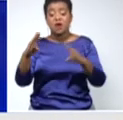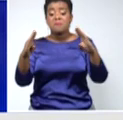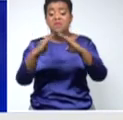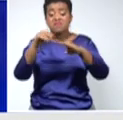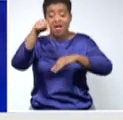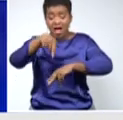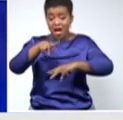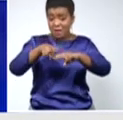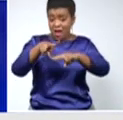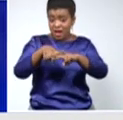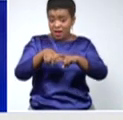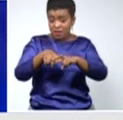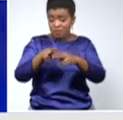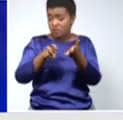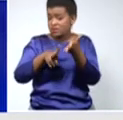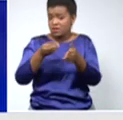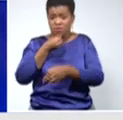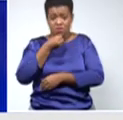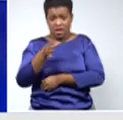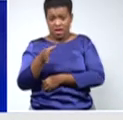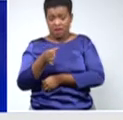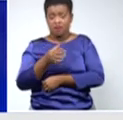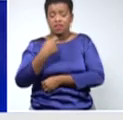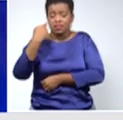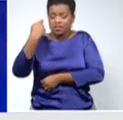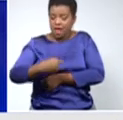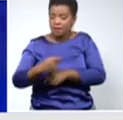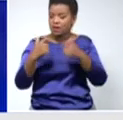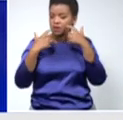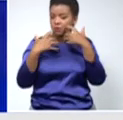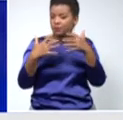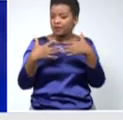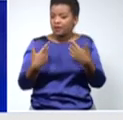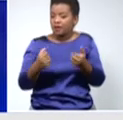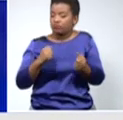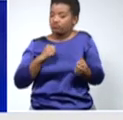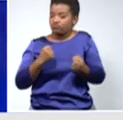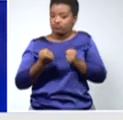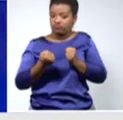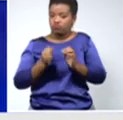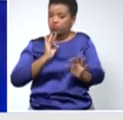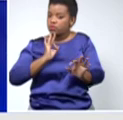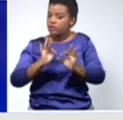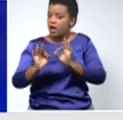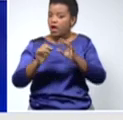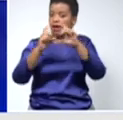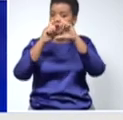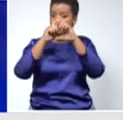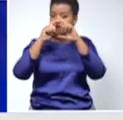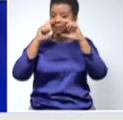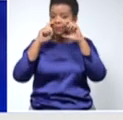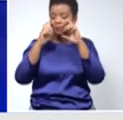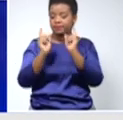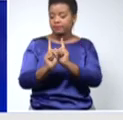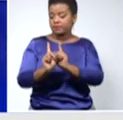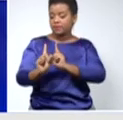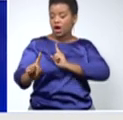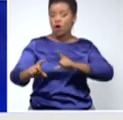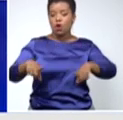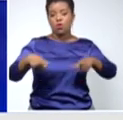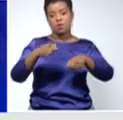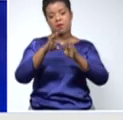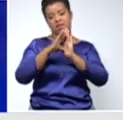muy importante para que se logre consolidar los resultados que se tienen.